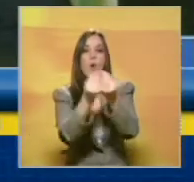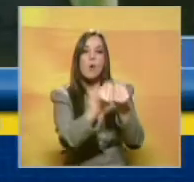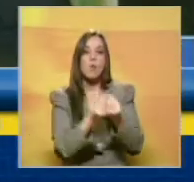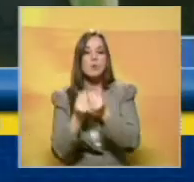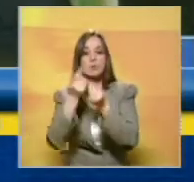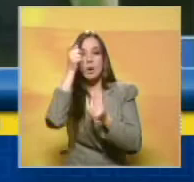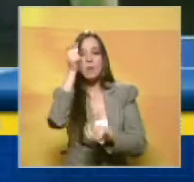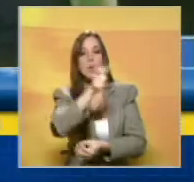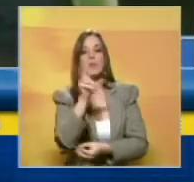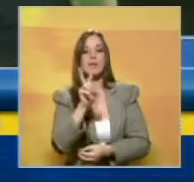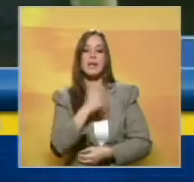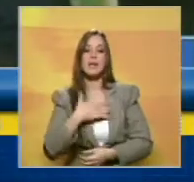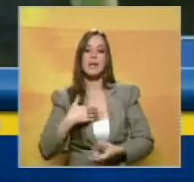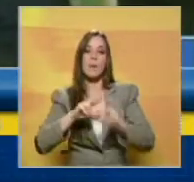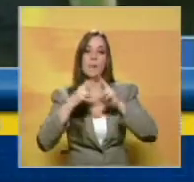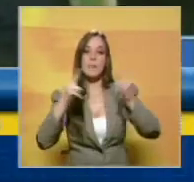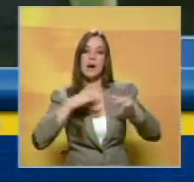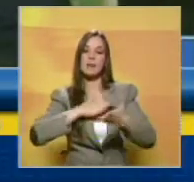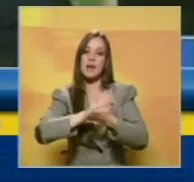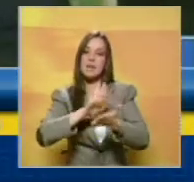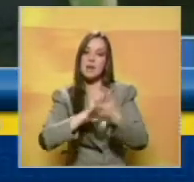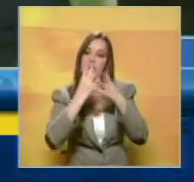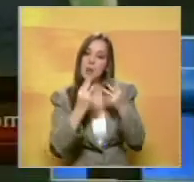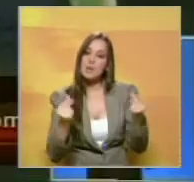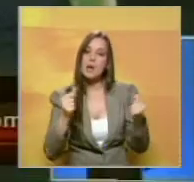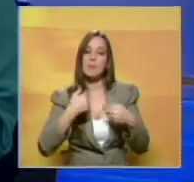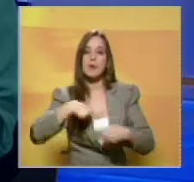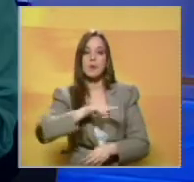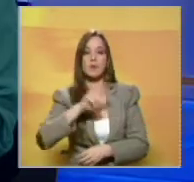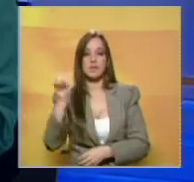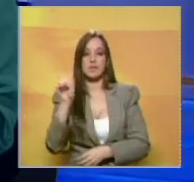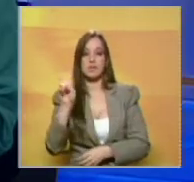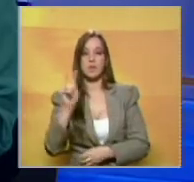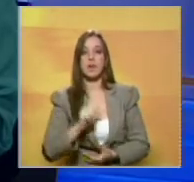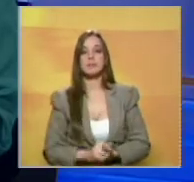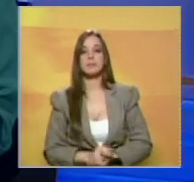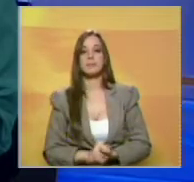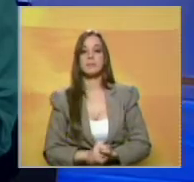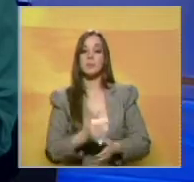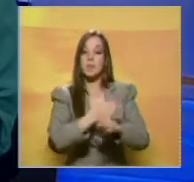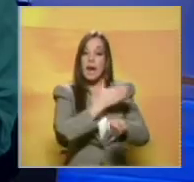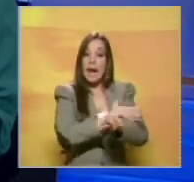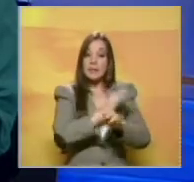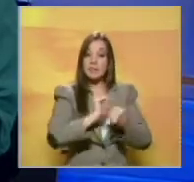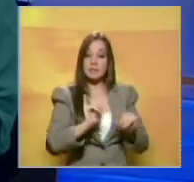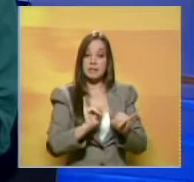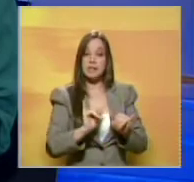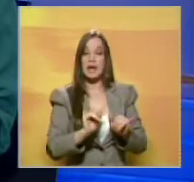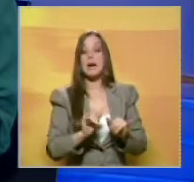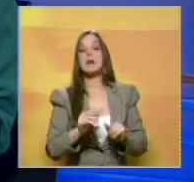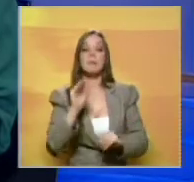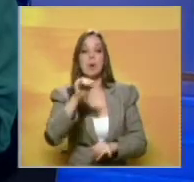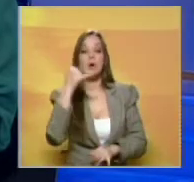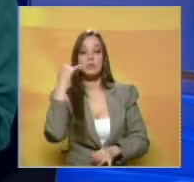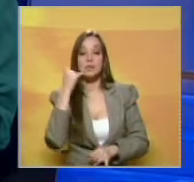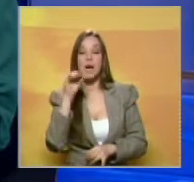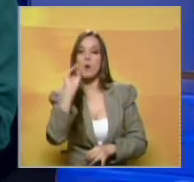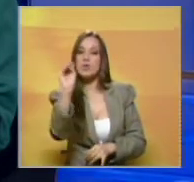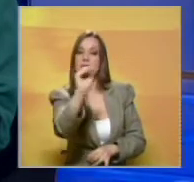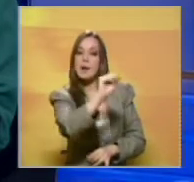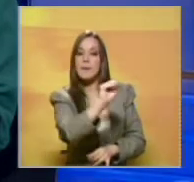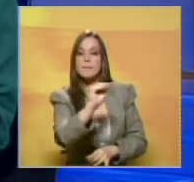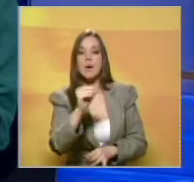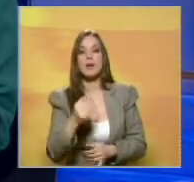es la paz, la tranquilidad y la armonía para nuestra patria. Antes de finalizar, tenemos el siguiente llamado. La señora